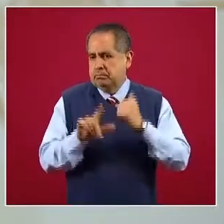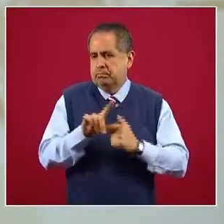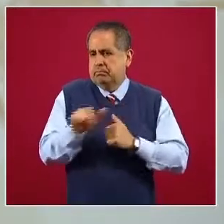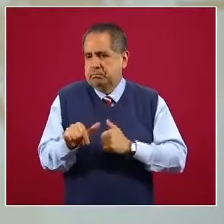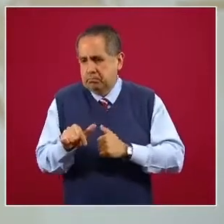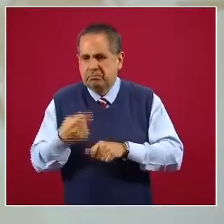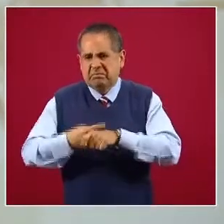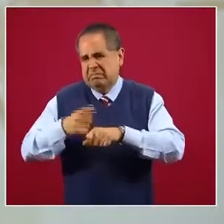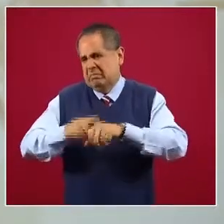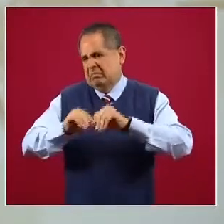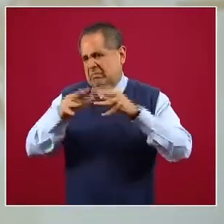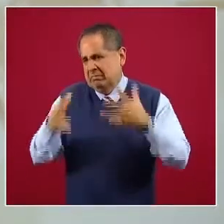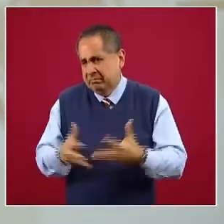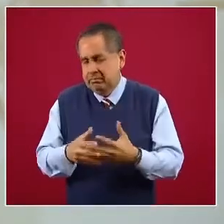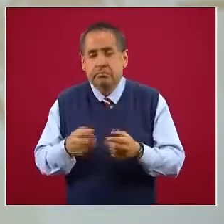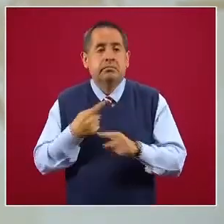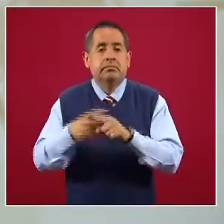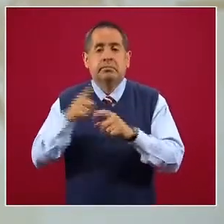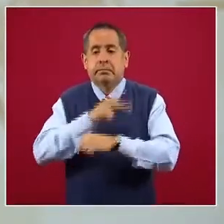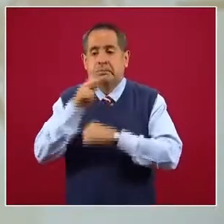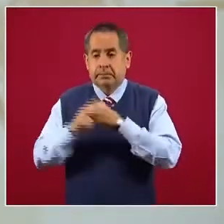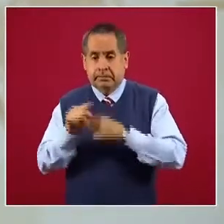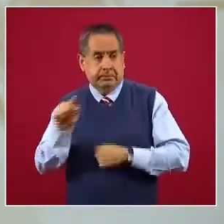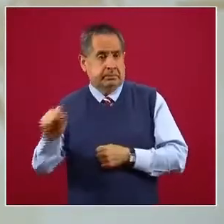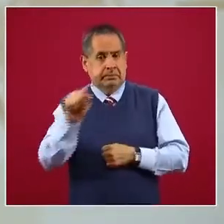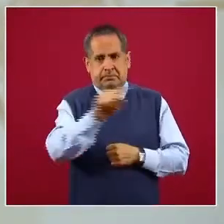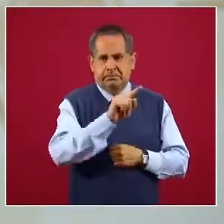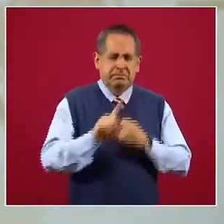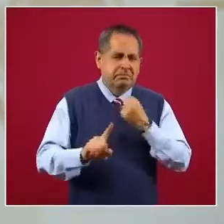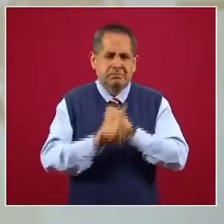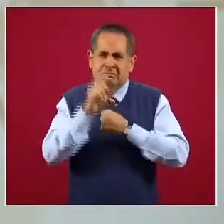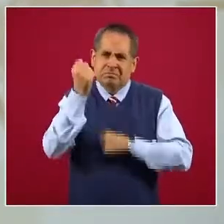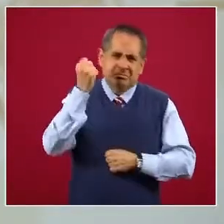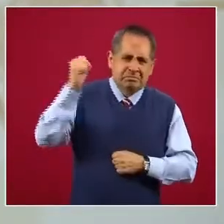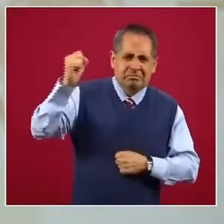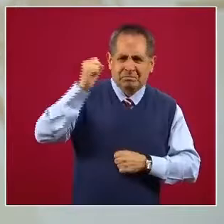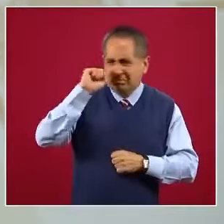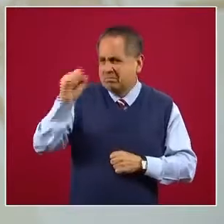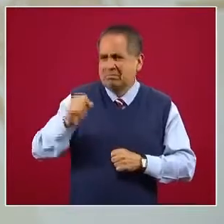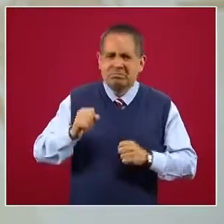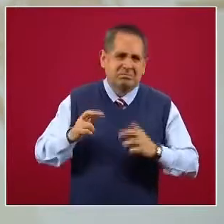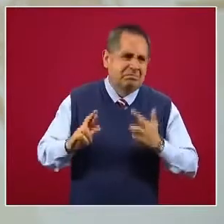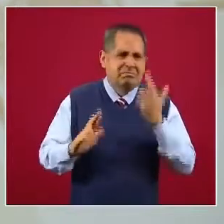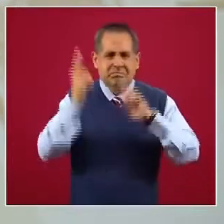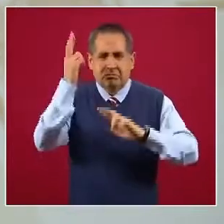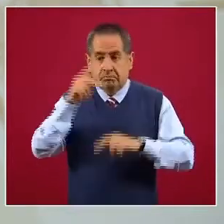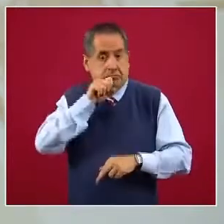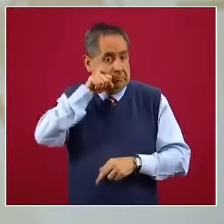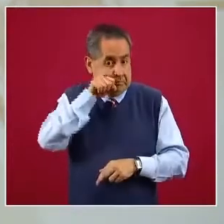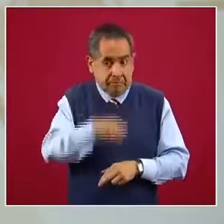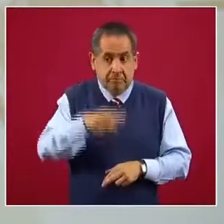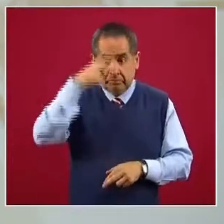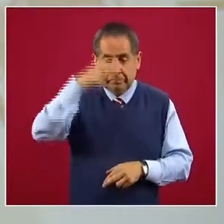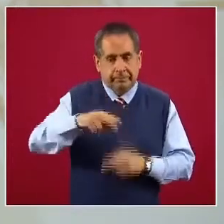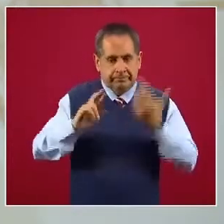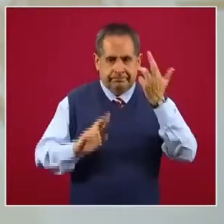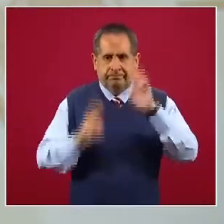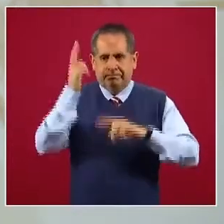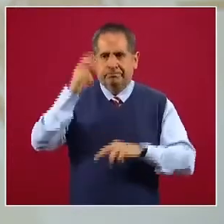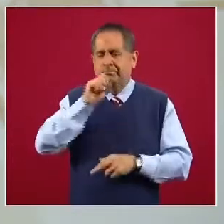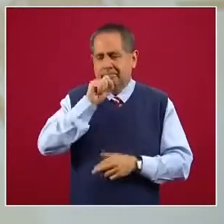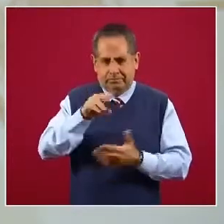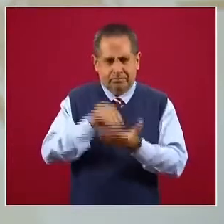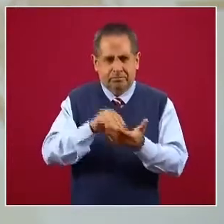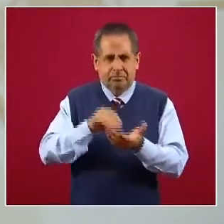países se habían presentado movimientos sociales armados, incluido México, por supuesto, que